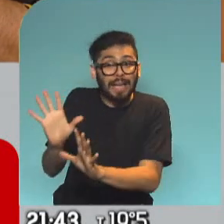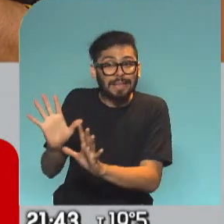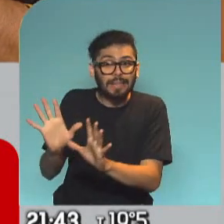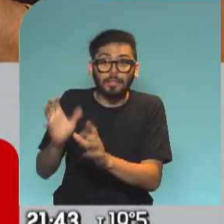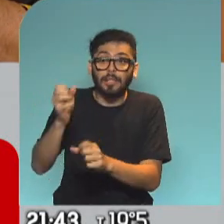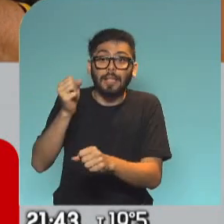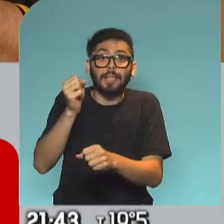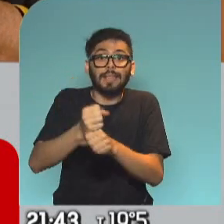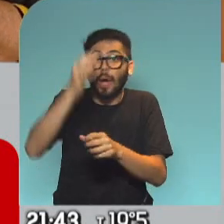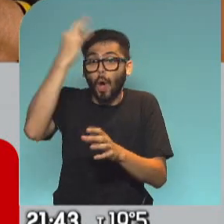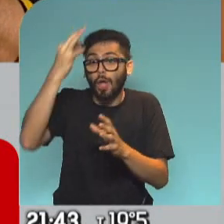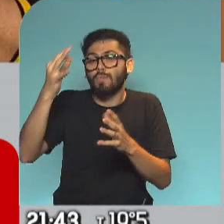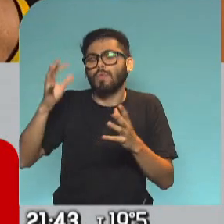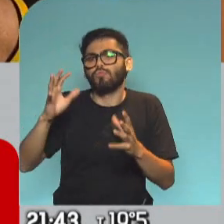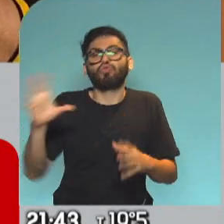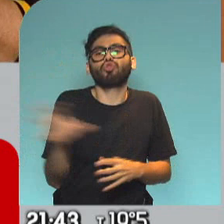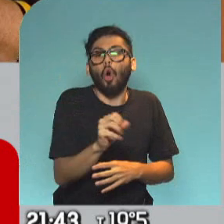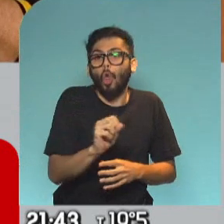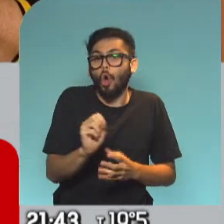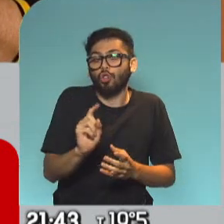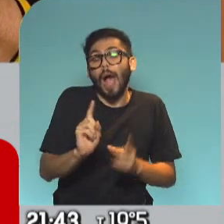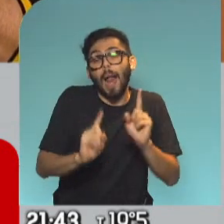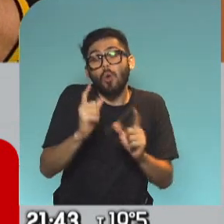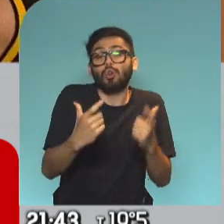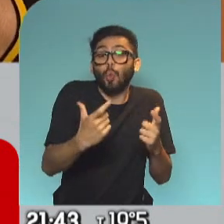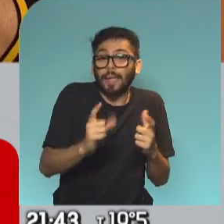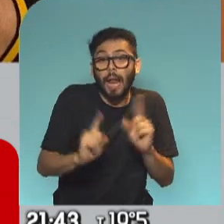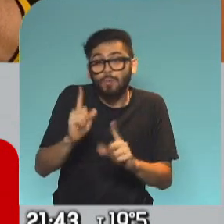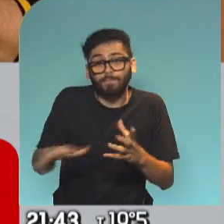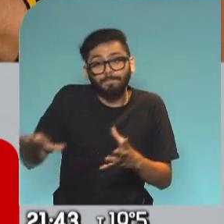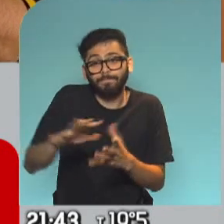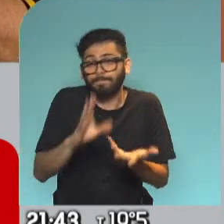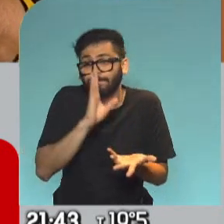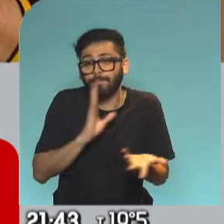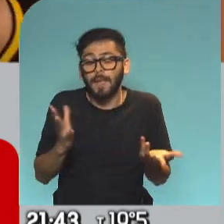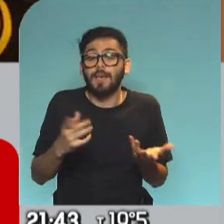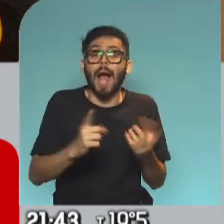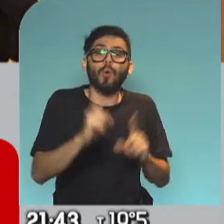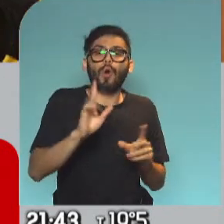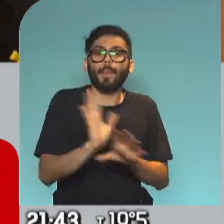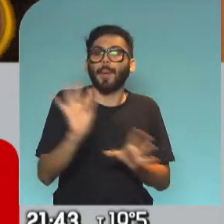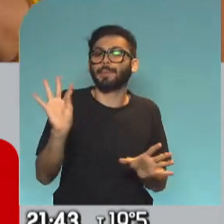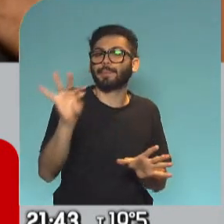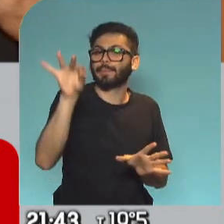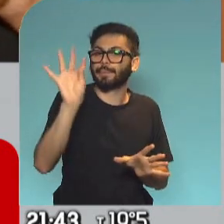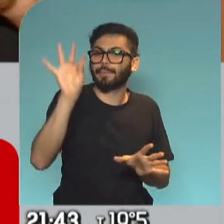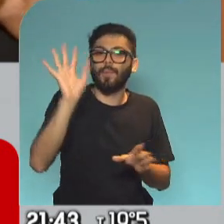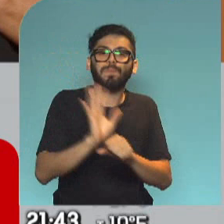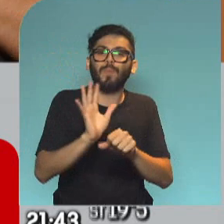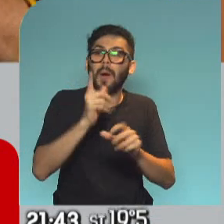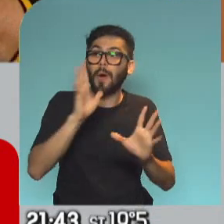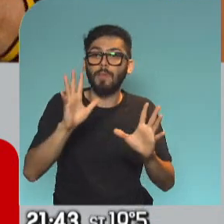del mundo del espectáculo. No todos tuvieron la suerte y, no sé, la varita mágica de que un espectáculo se pudiera